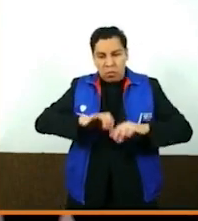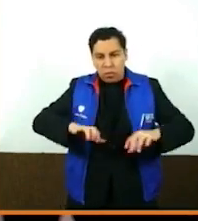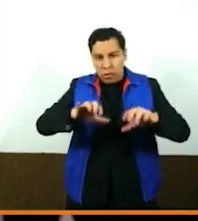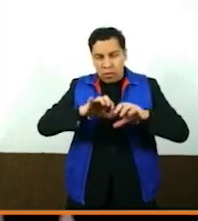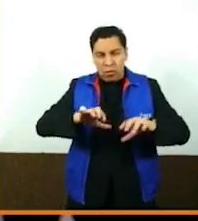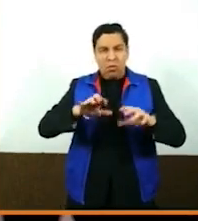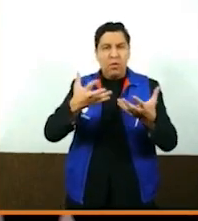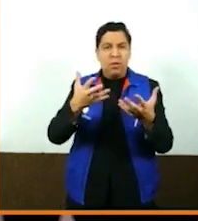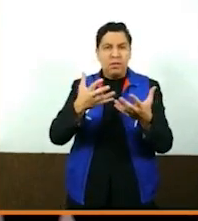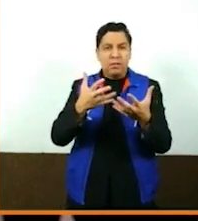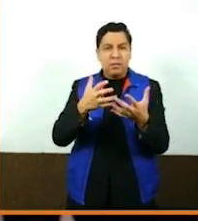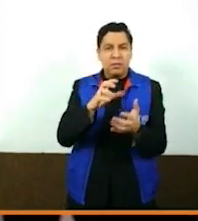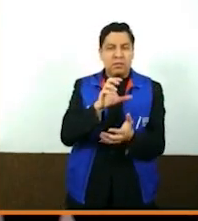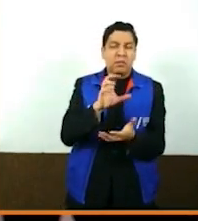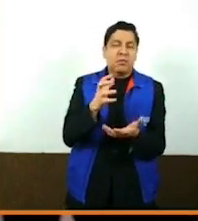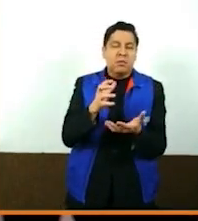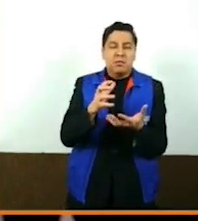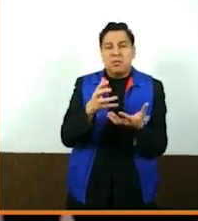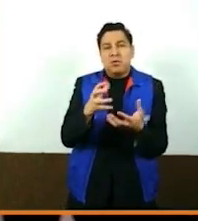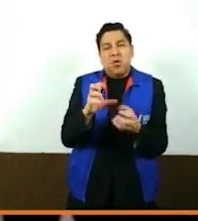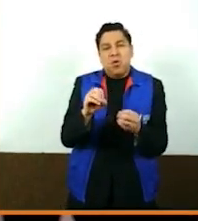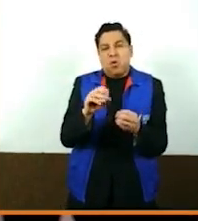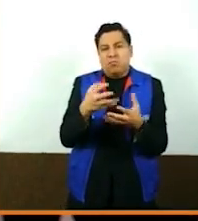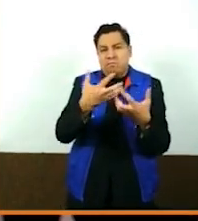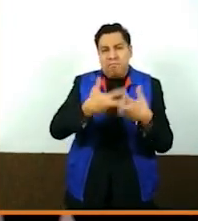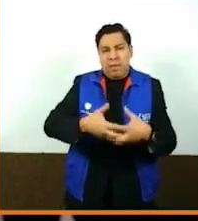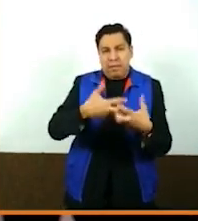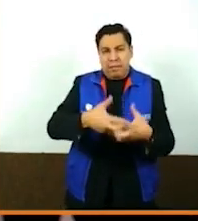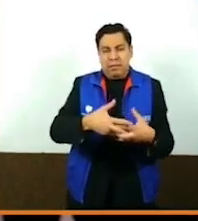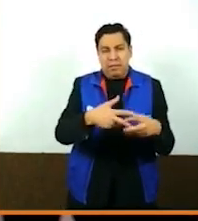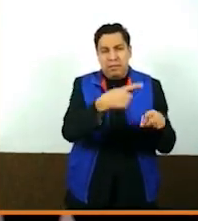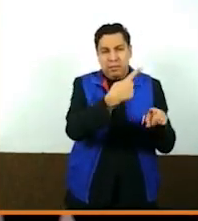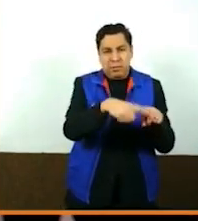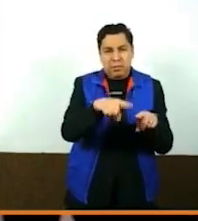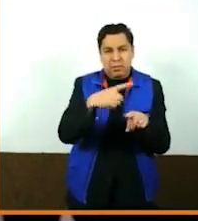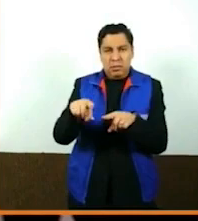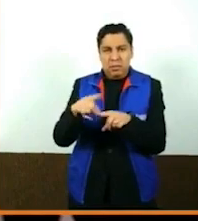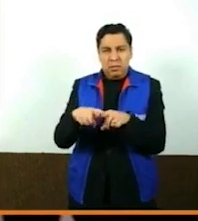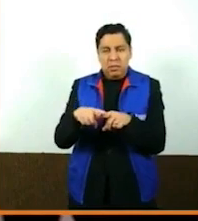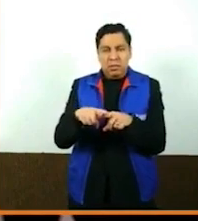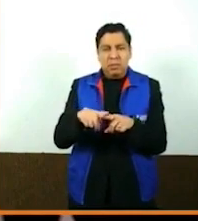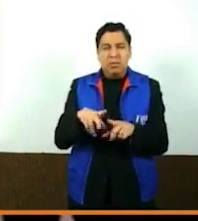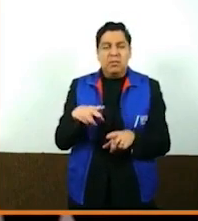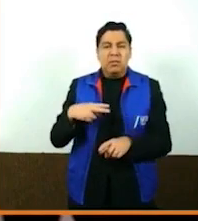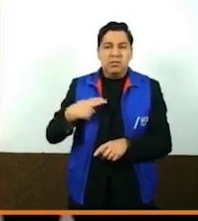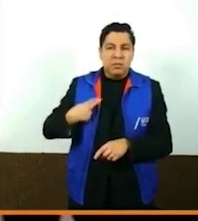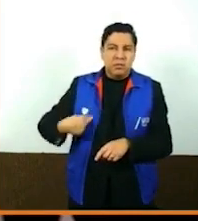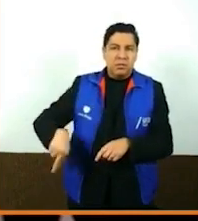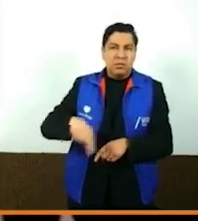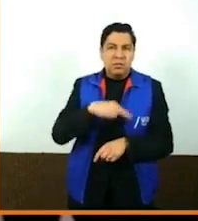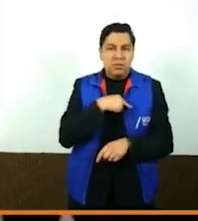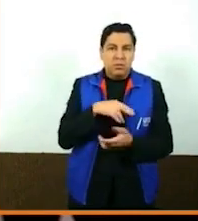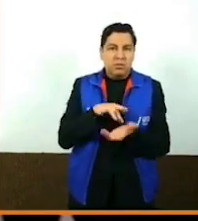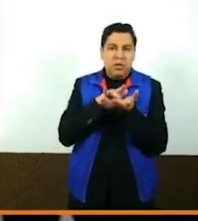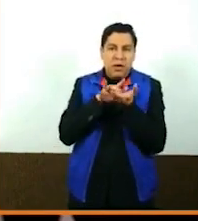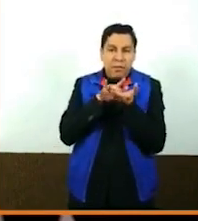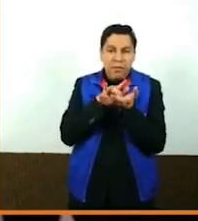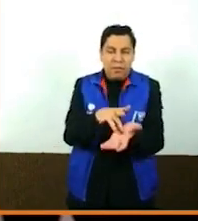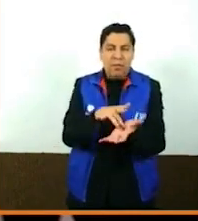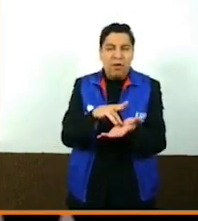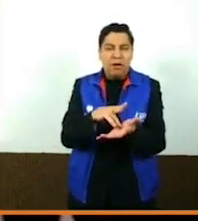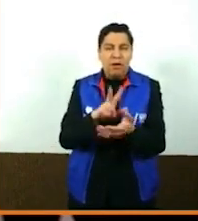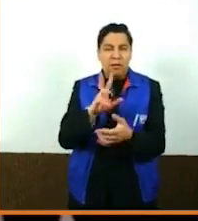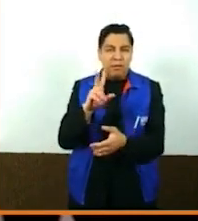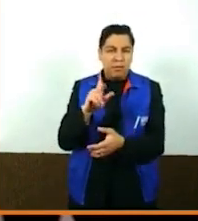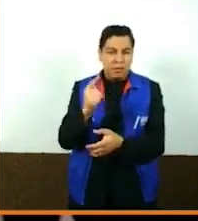también utilizan electricidad, pues no puedo dejar de mencionar el hecho de apoyarnos en tecnologías verdes, como